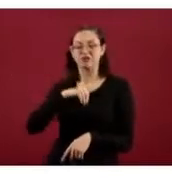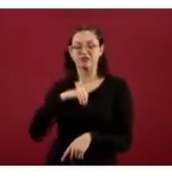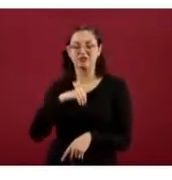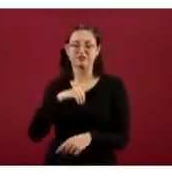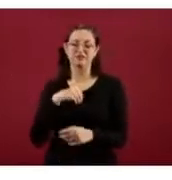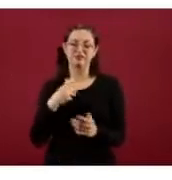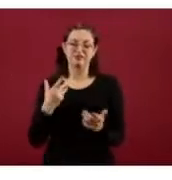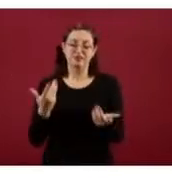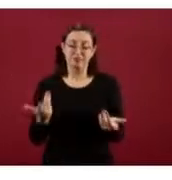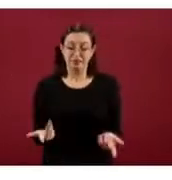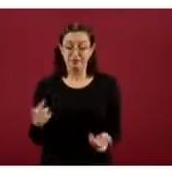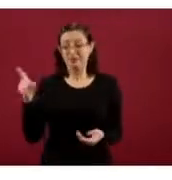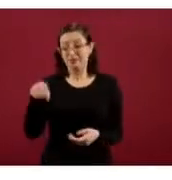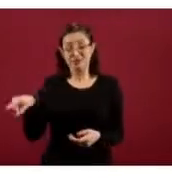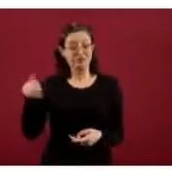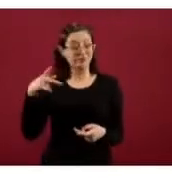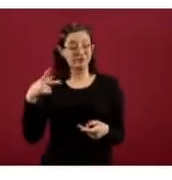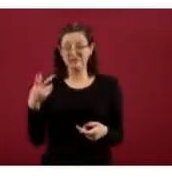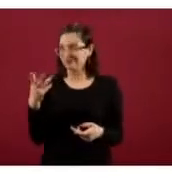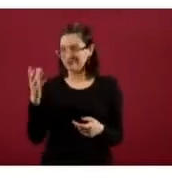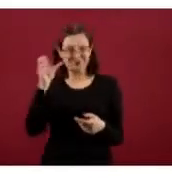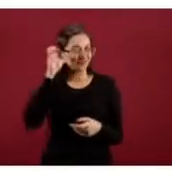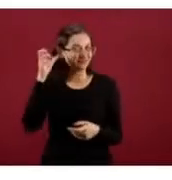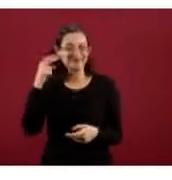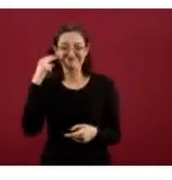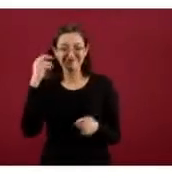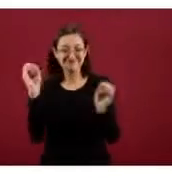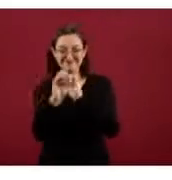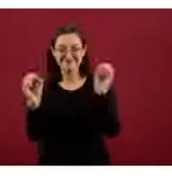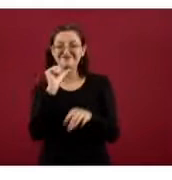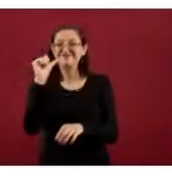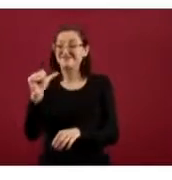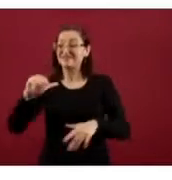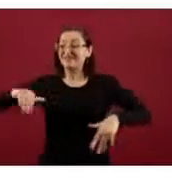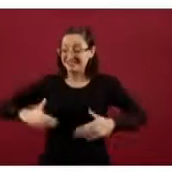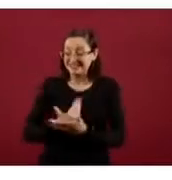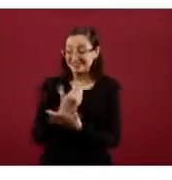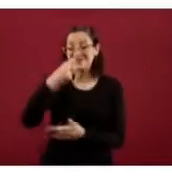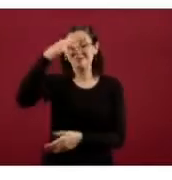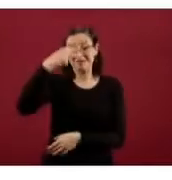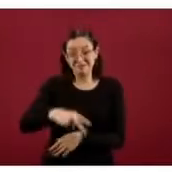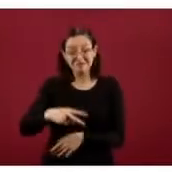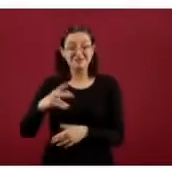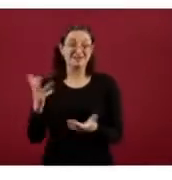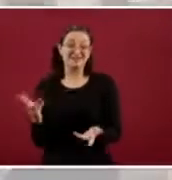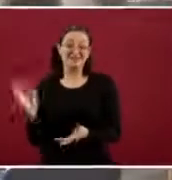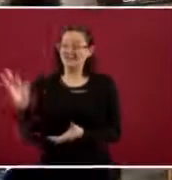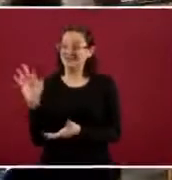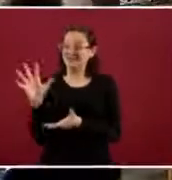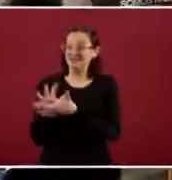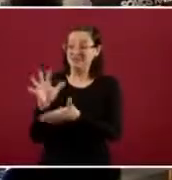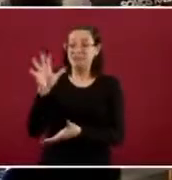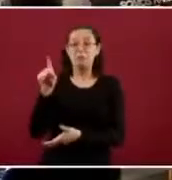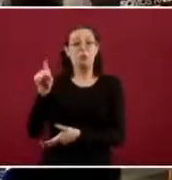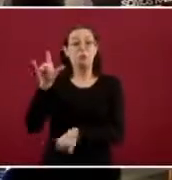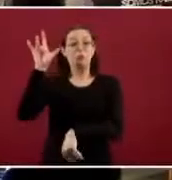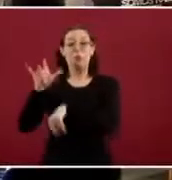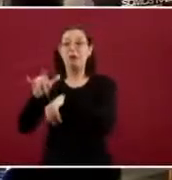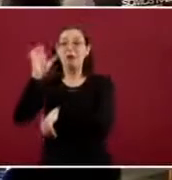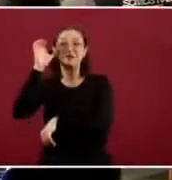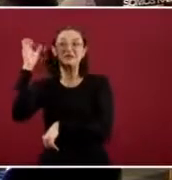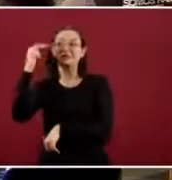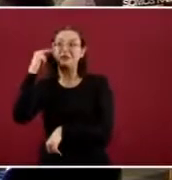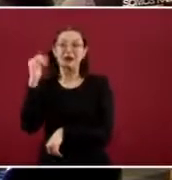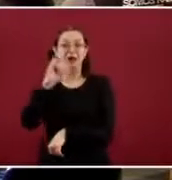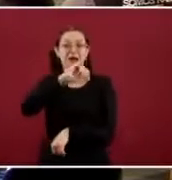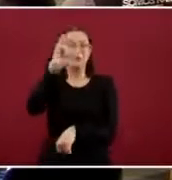personas son mexicanas, viven en México, han nacido en México y probablemente en la mayoría de los casos nunca han estado en China como para